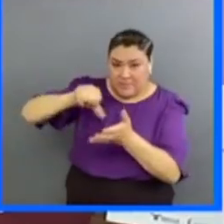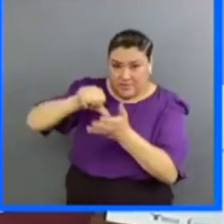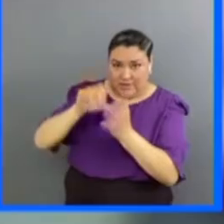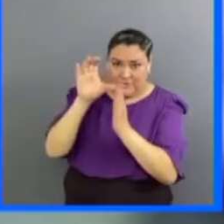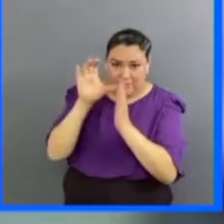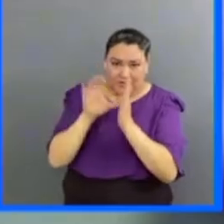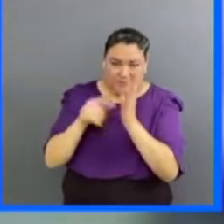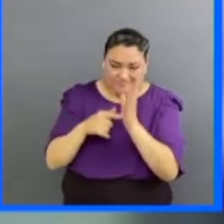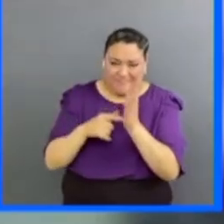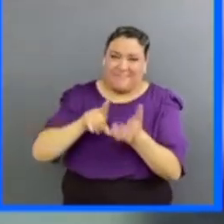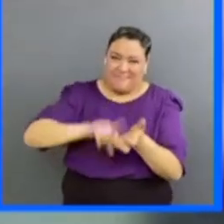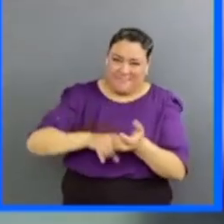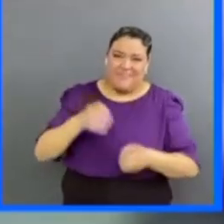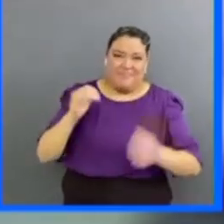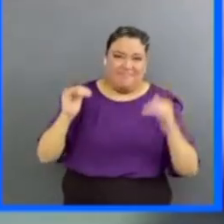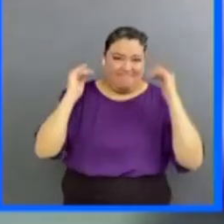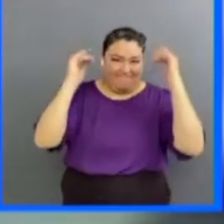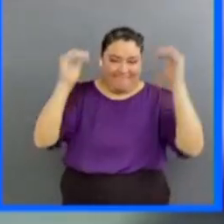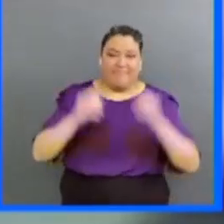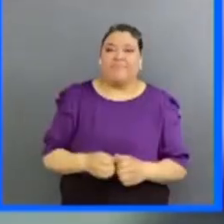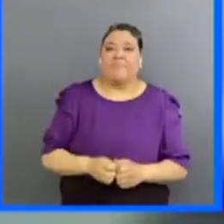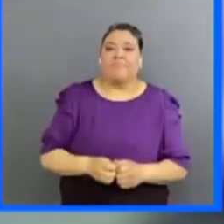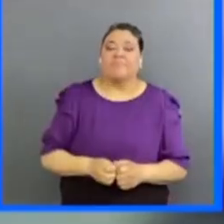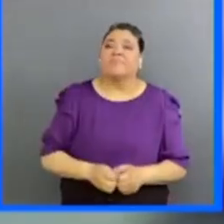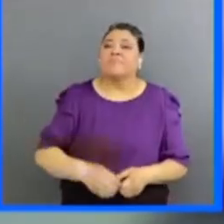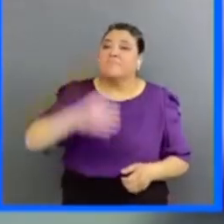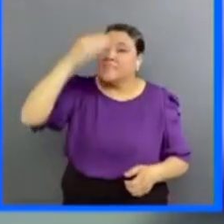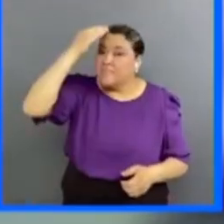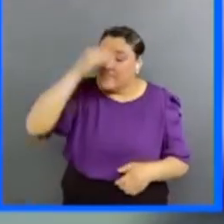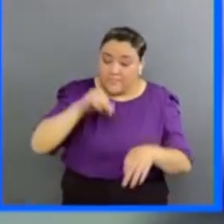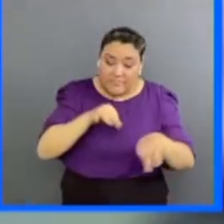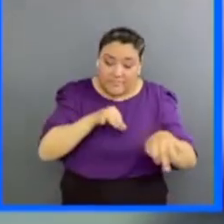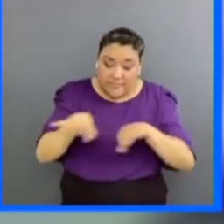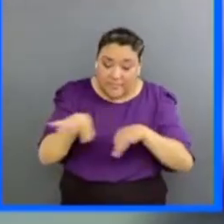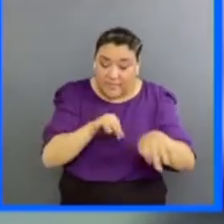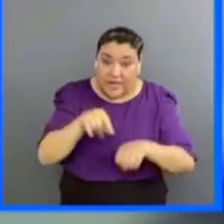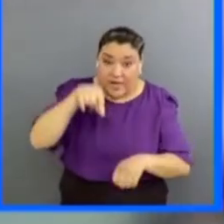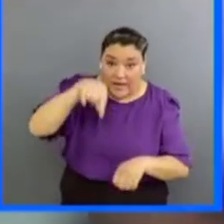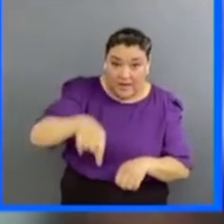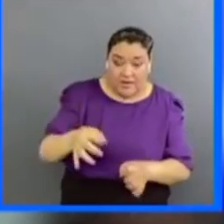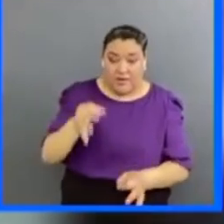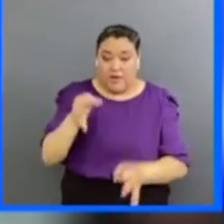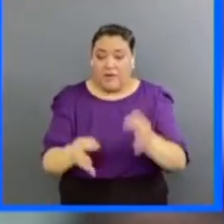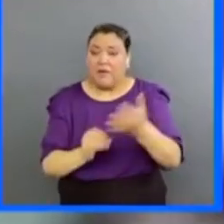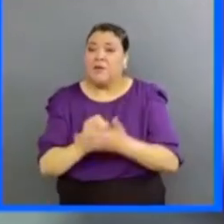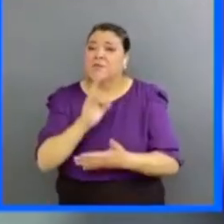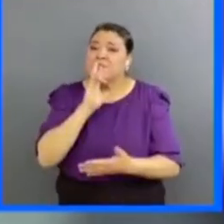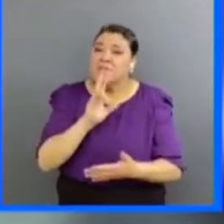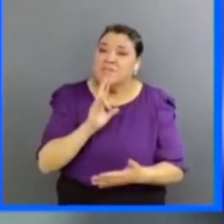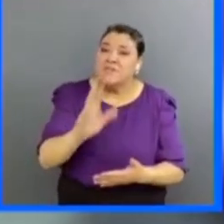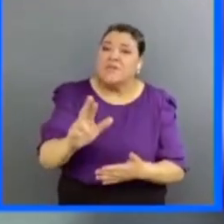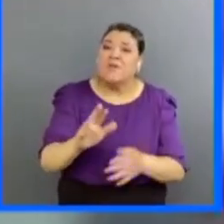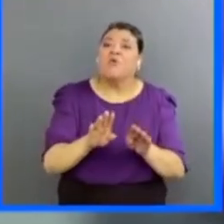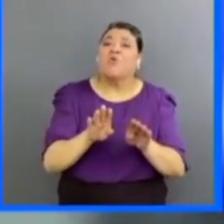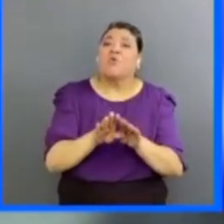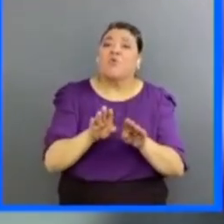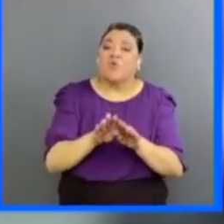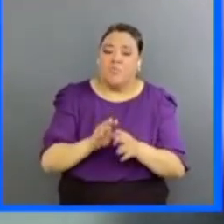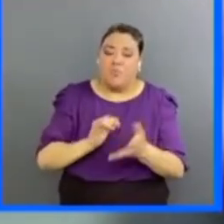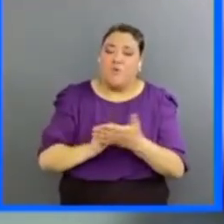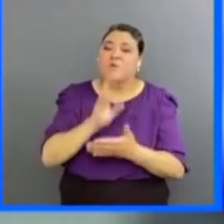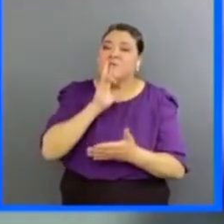Corte. Gran parte del trabajo jurisdiccional tiene que ver con el uso de precedentes, con el